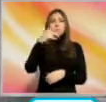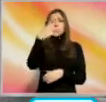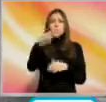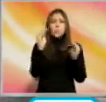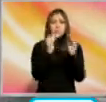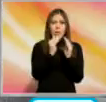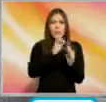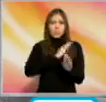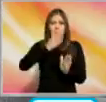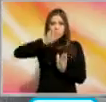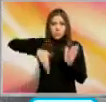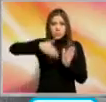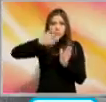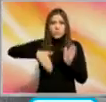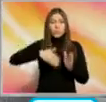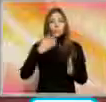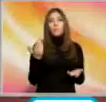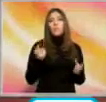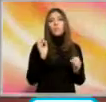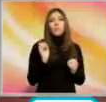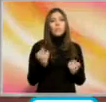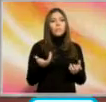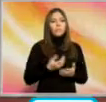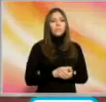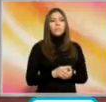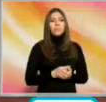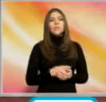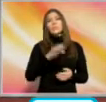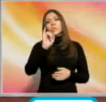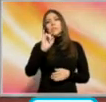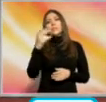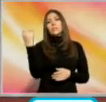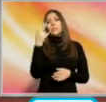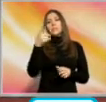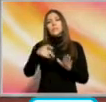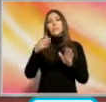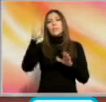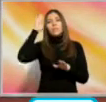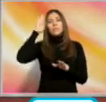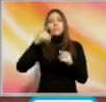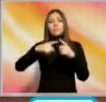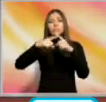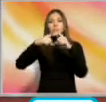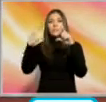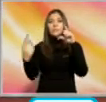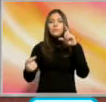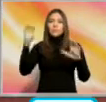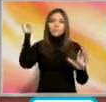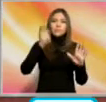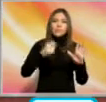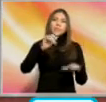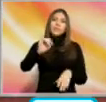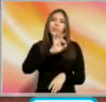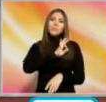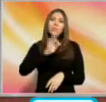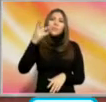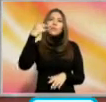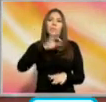casa, cortarlo y formar algo? Pues sí, pero necesitas un hacha. Pero hay que echarle se un poquito puede. de ganas. Se puede, Nada sí. más.